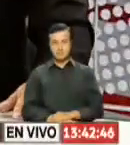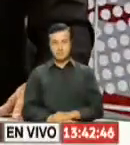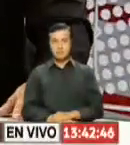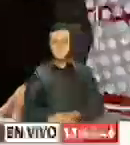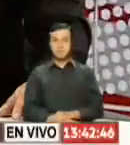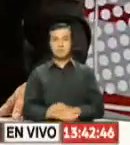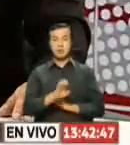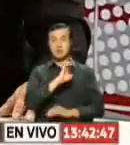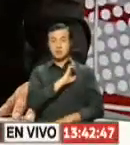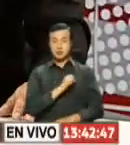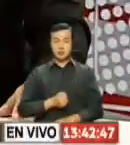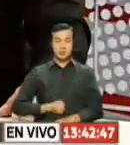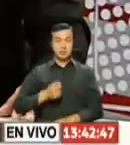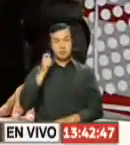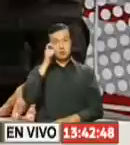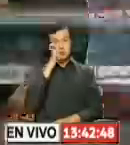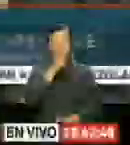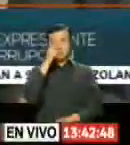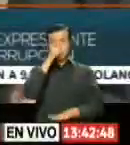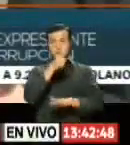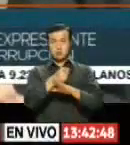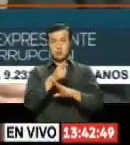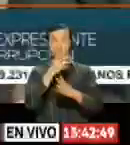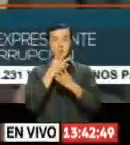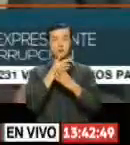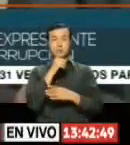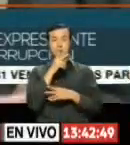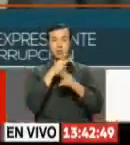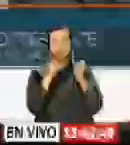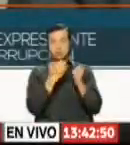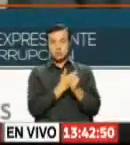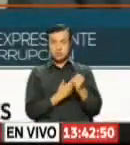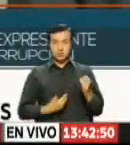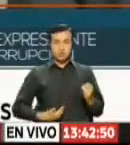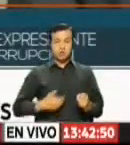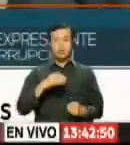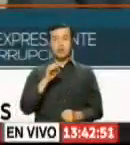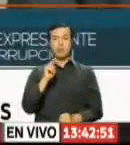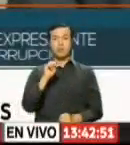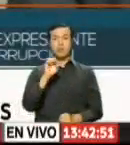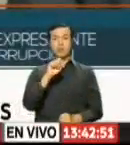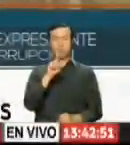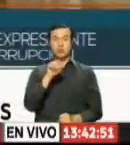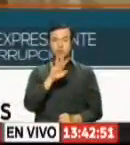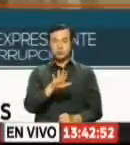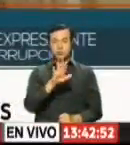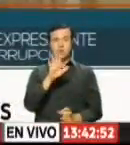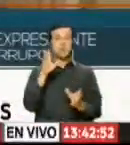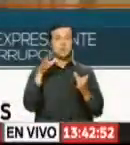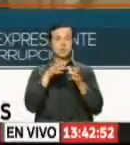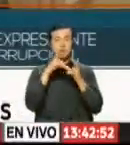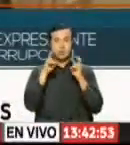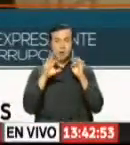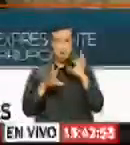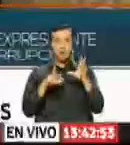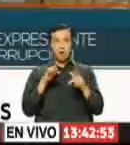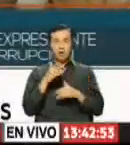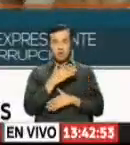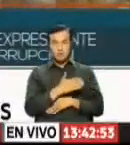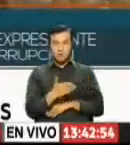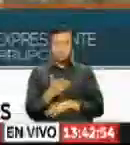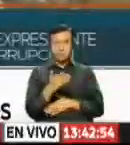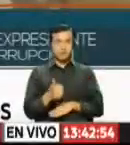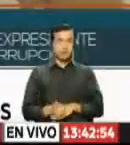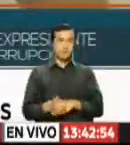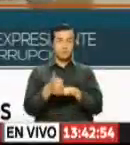Mientras en El Salvador, la Fiscalía emitió una orden de captura contra el expresidente Mauricio Funes, a quien se le vincula con actos de corrupción. Según